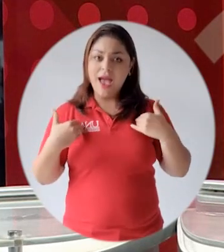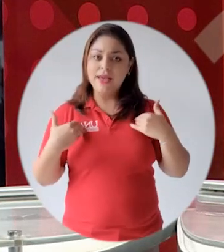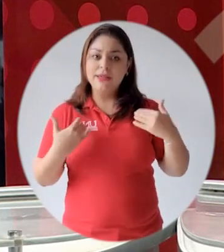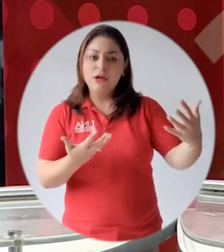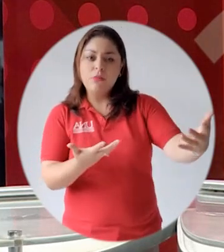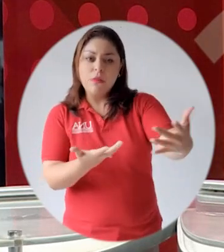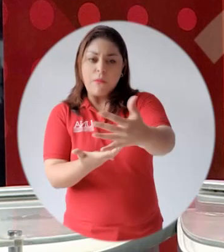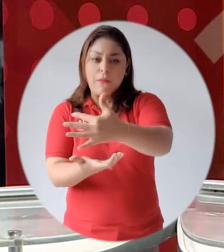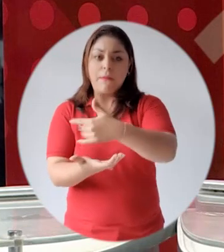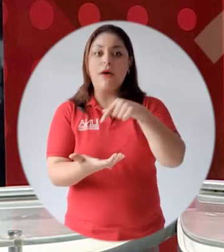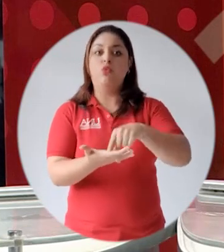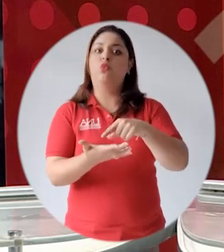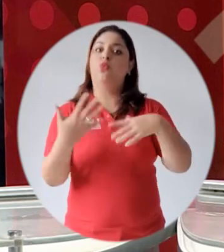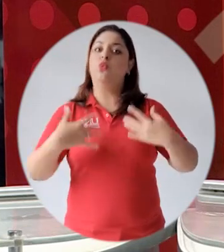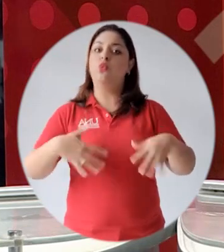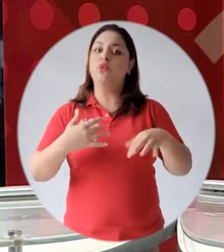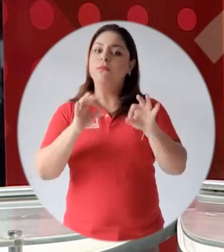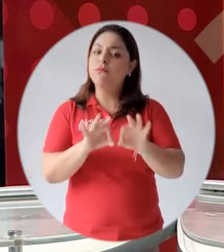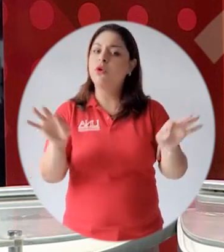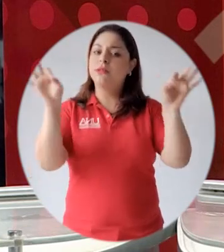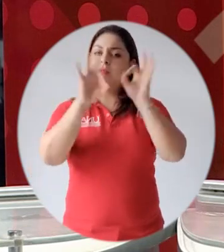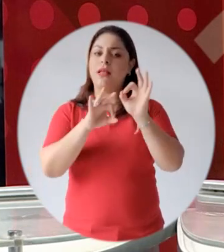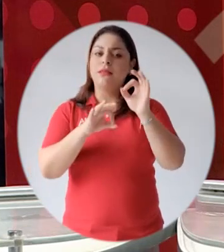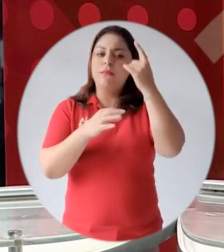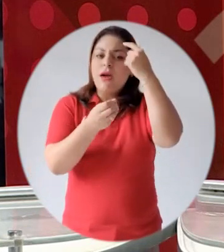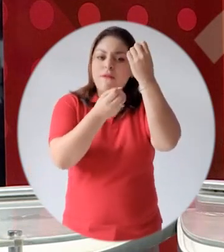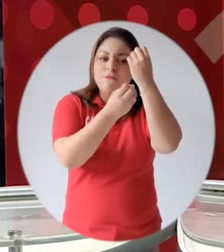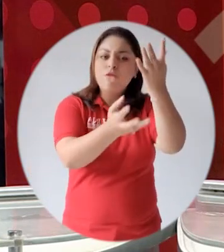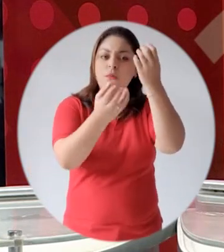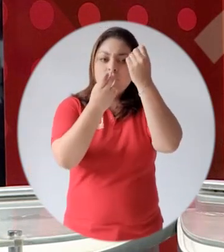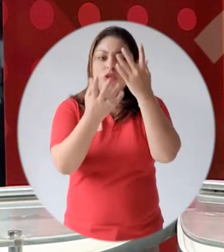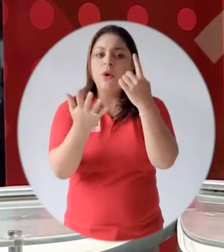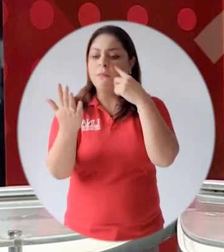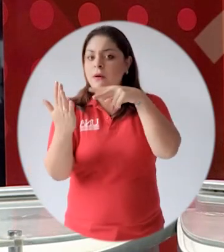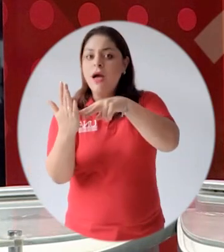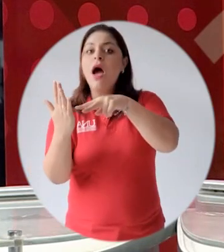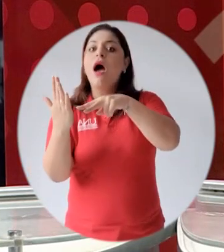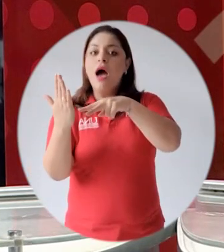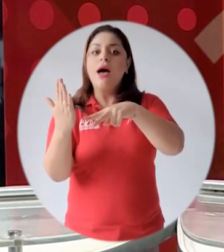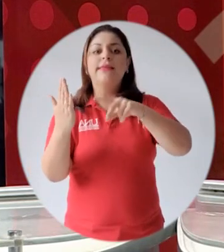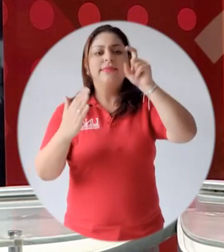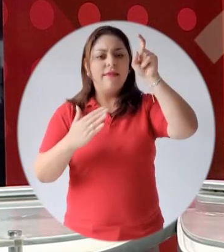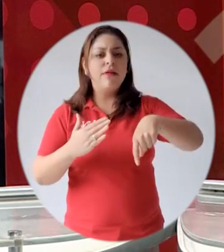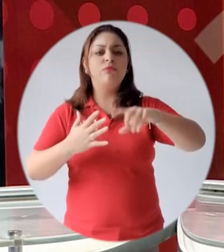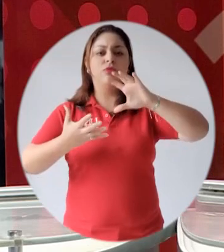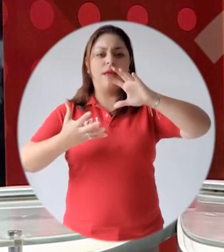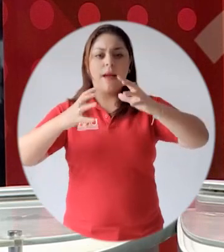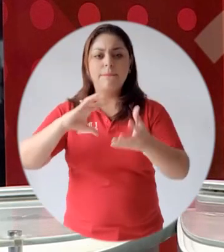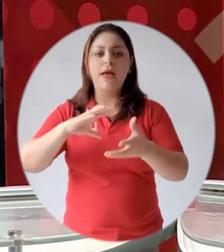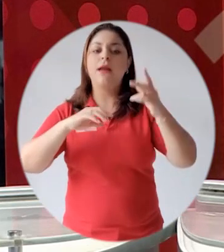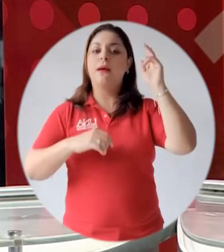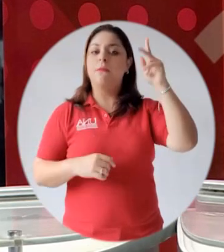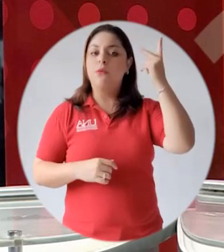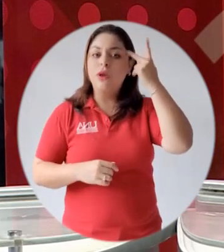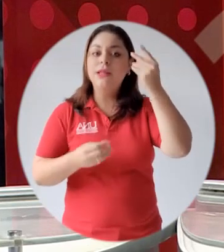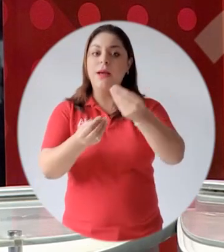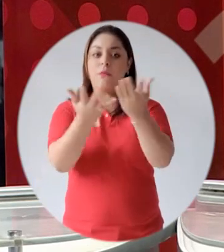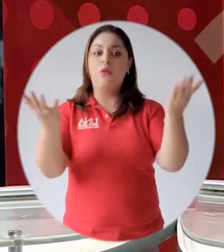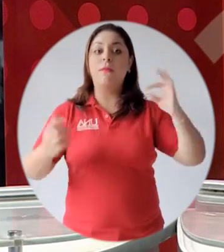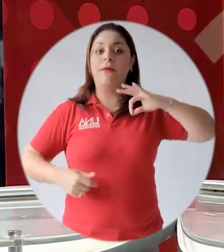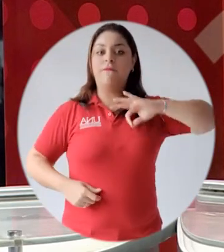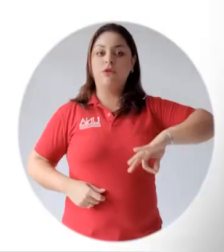fundamental precisamente para que estos datos nos permitan generar cambios que se reflejen en políticas públicas que nos beneficien a